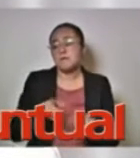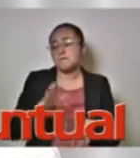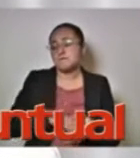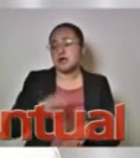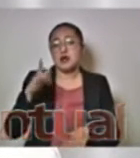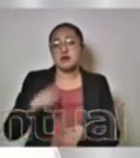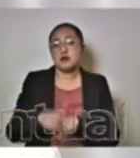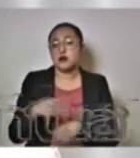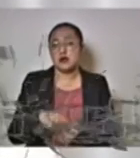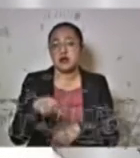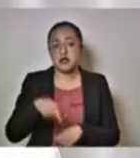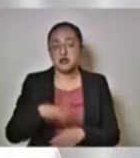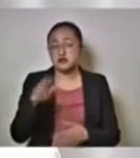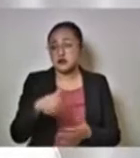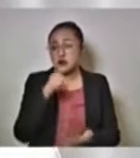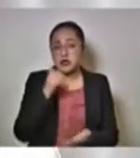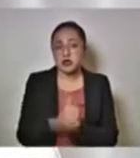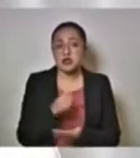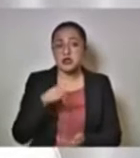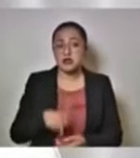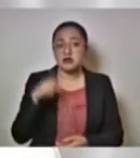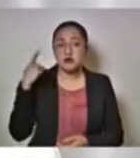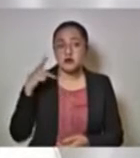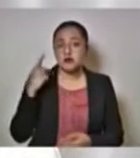si aquí en la ciudad